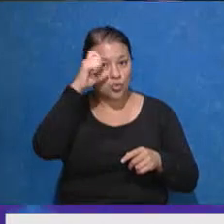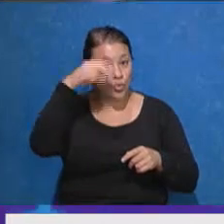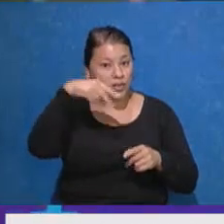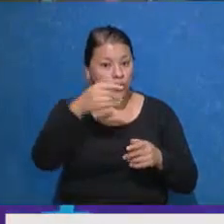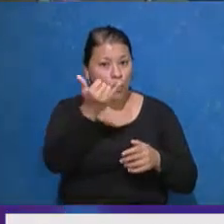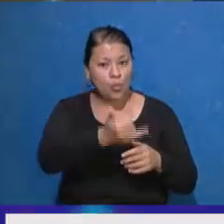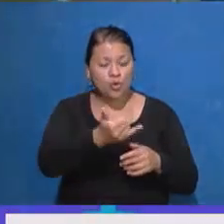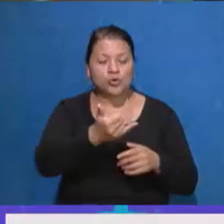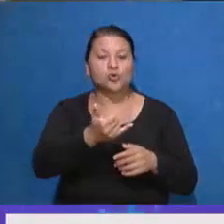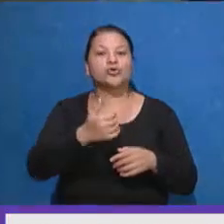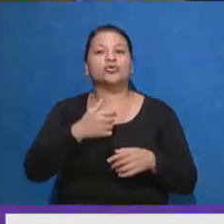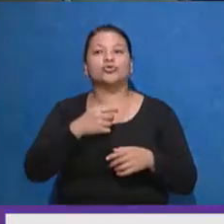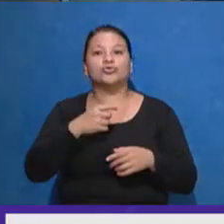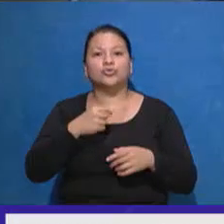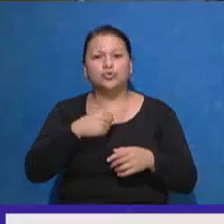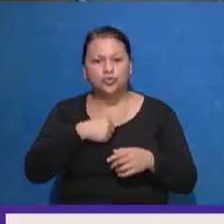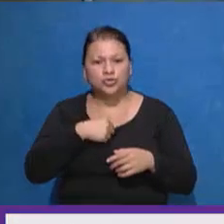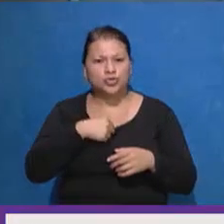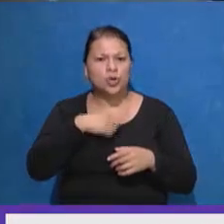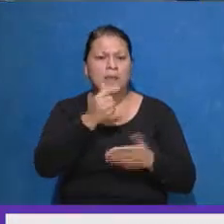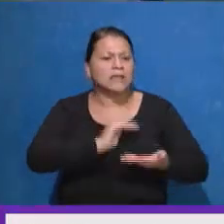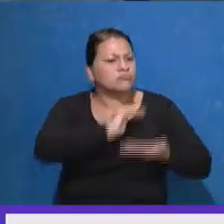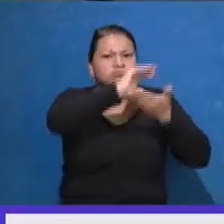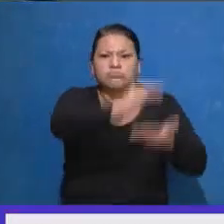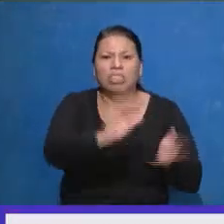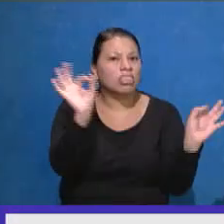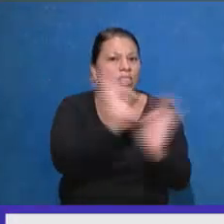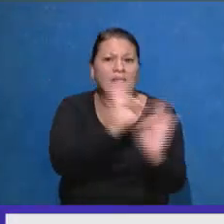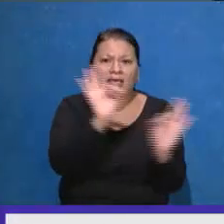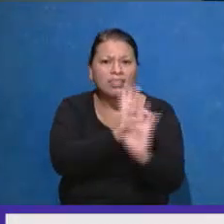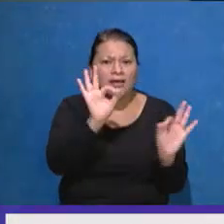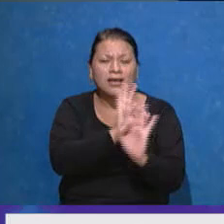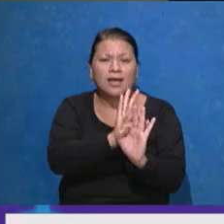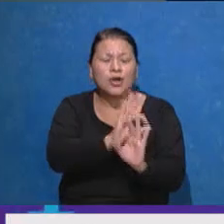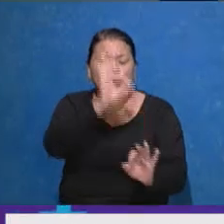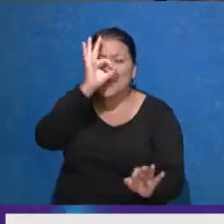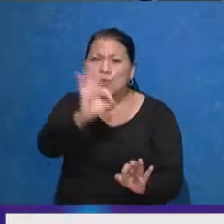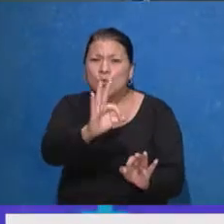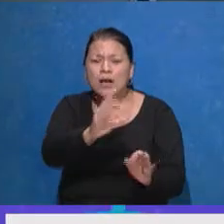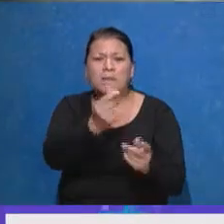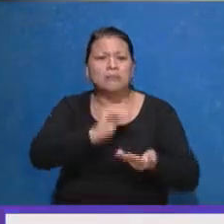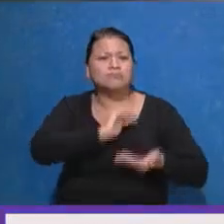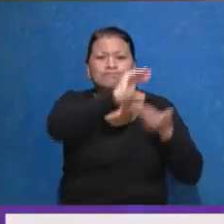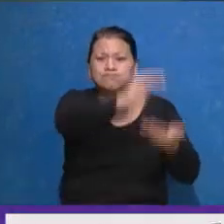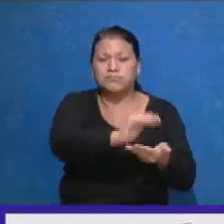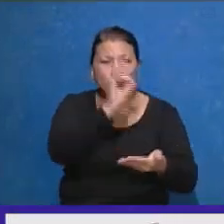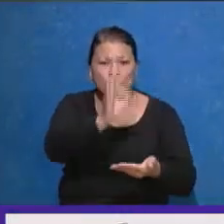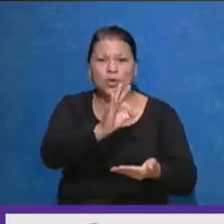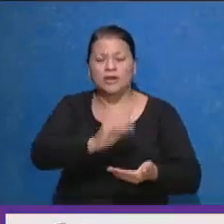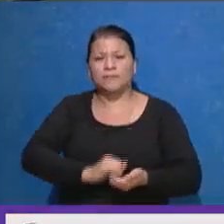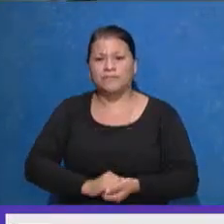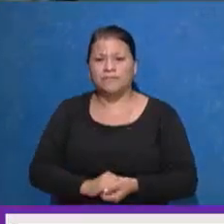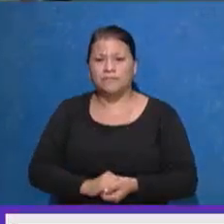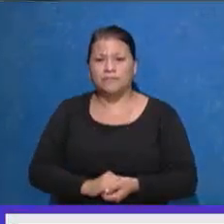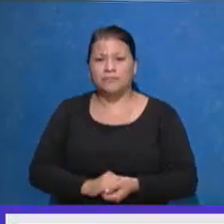Yo desmiento que yo le haya ofrecido algo a Martínez. Jamás en la vida le puedo haber ofrecido algo que